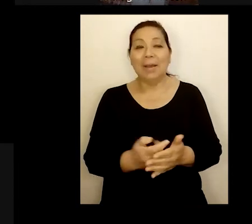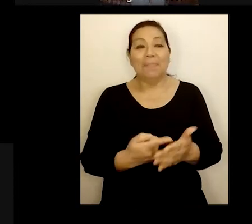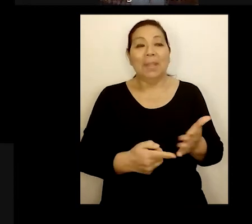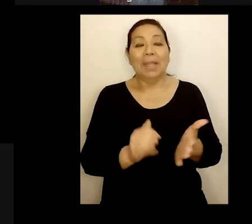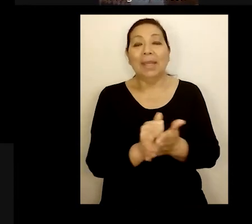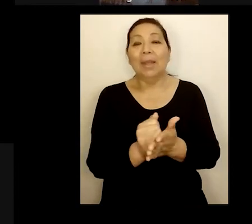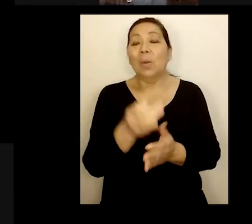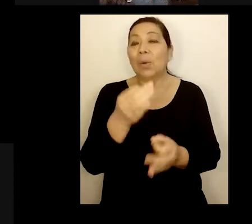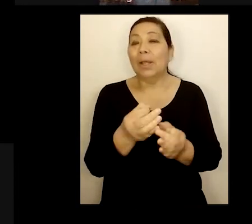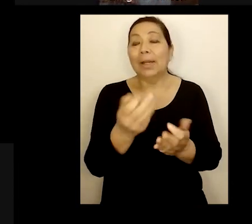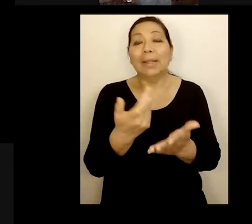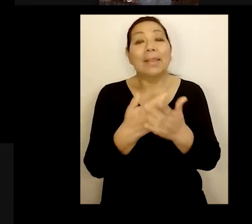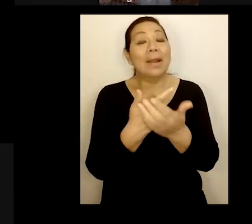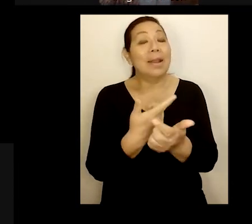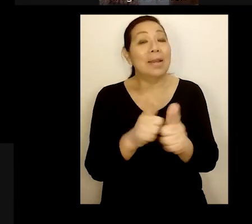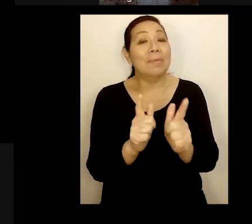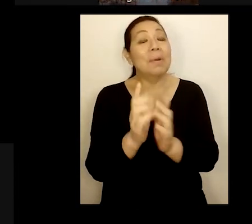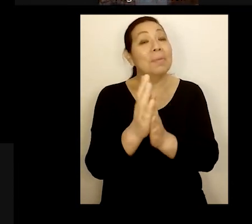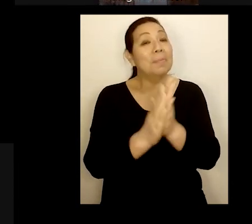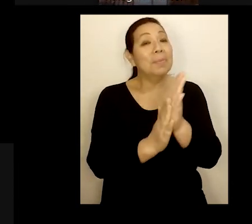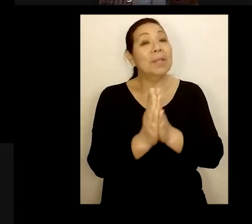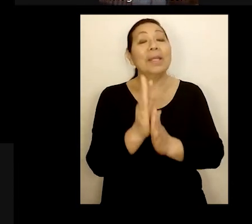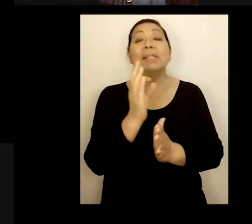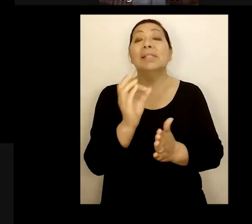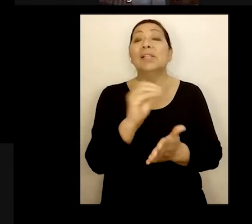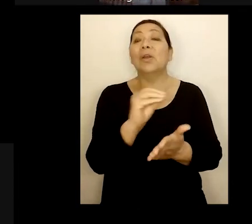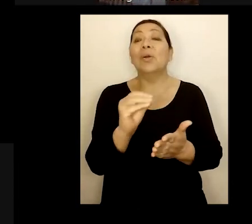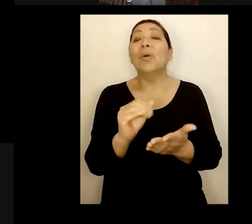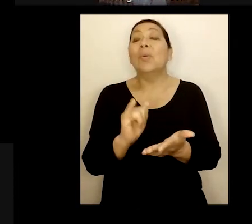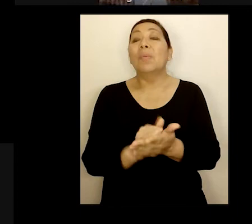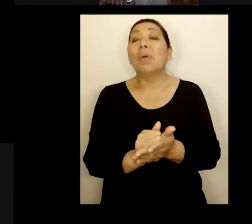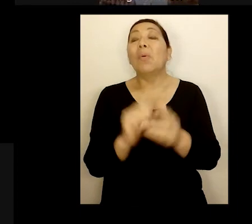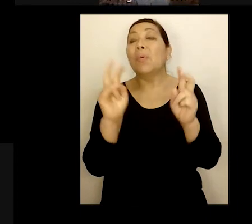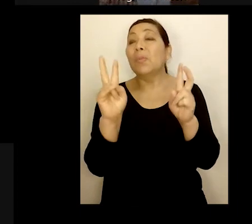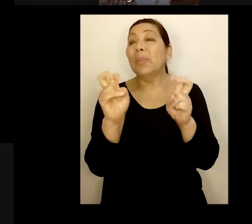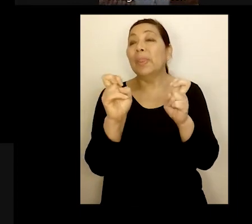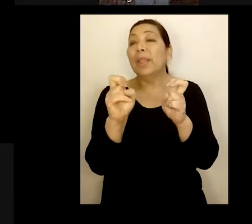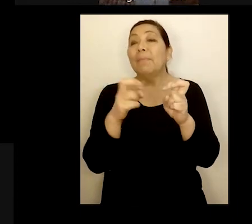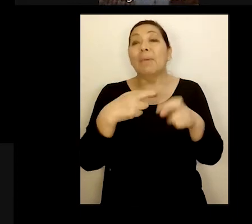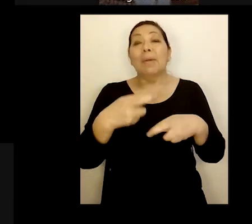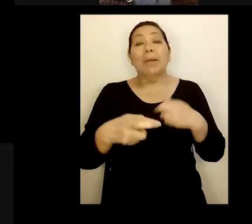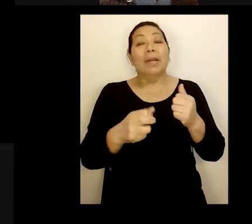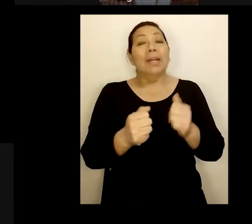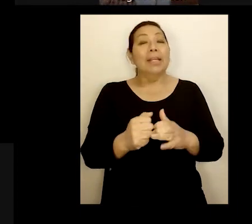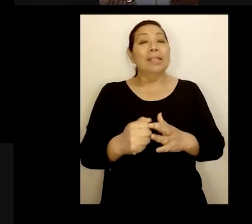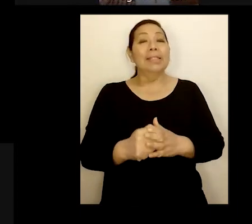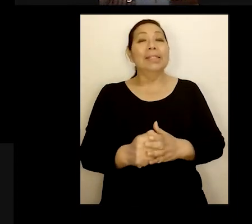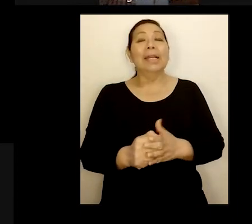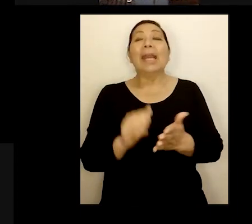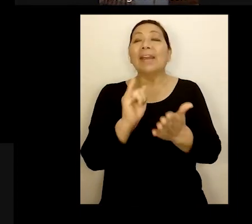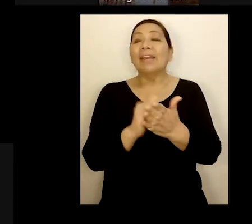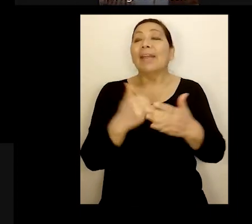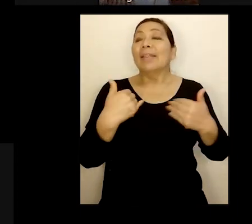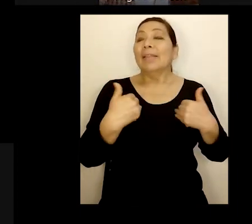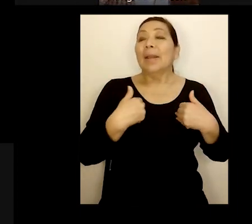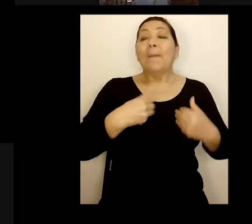situación jurídica respecto a la libertad del beneficiario, sino más bien se basan en un tema procesal de tipificación